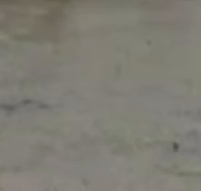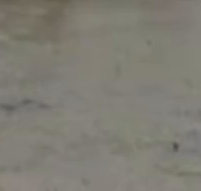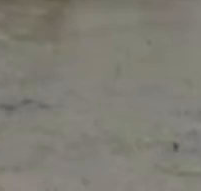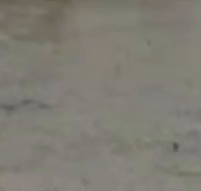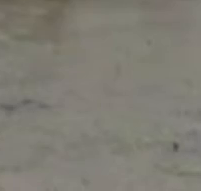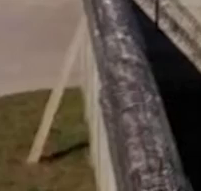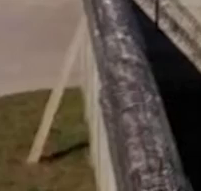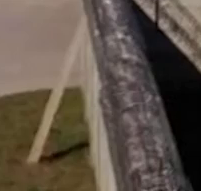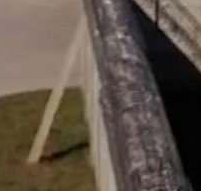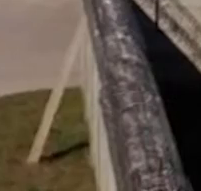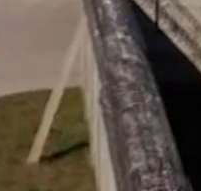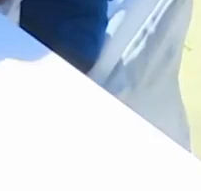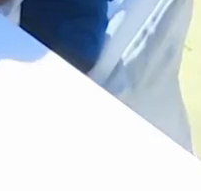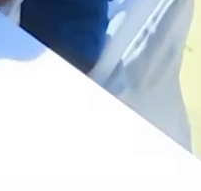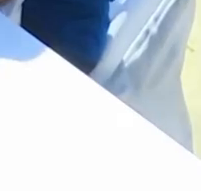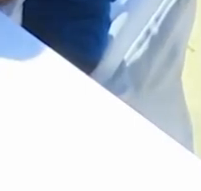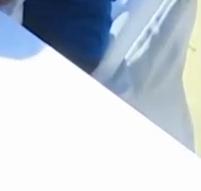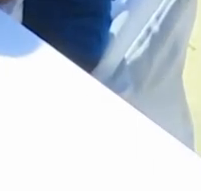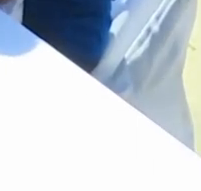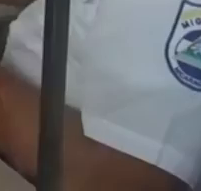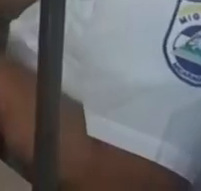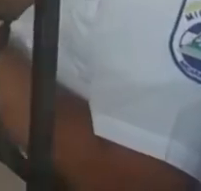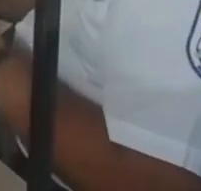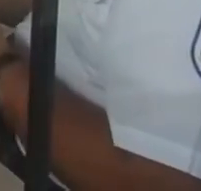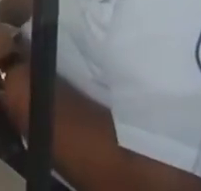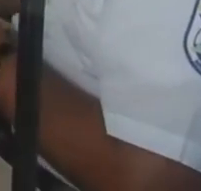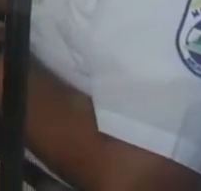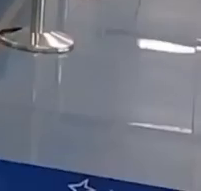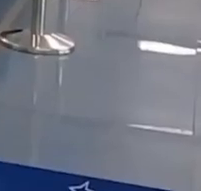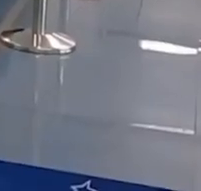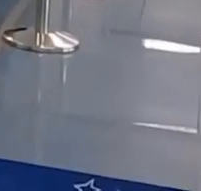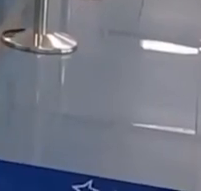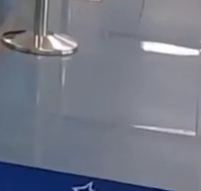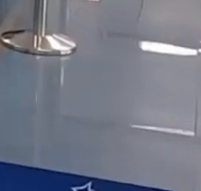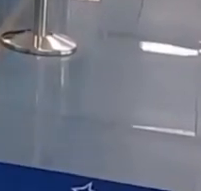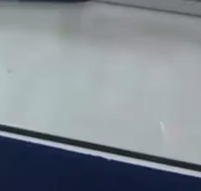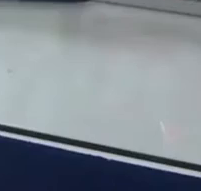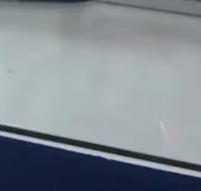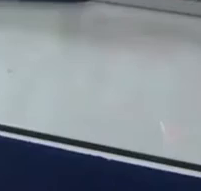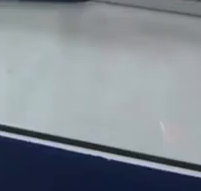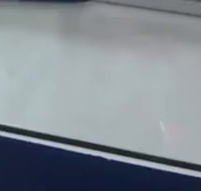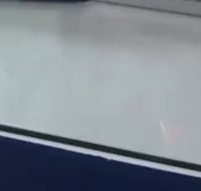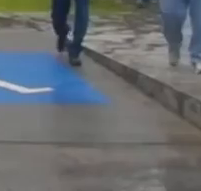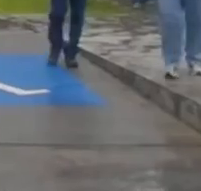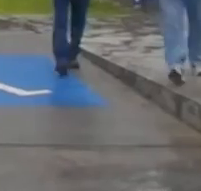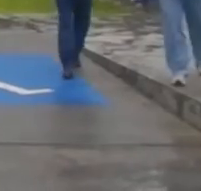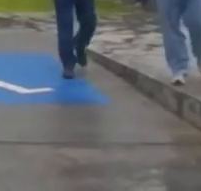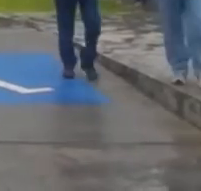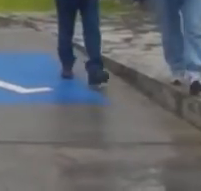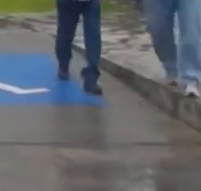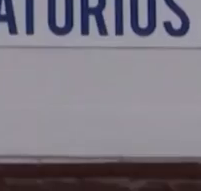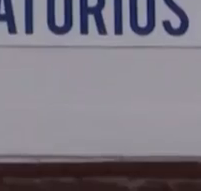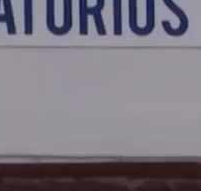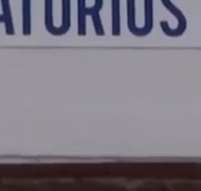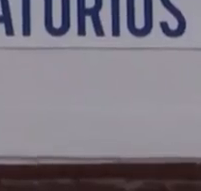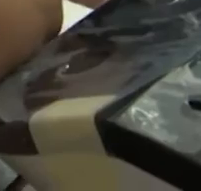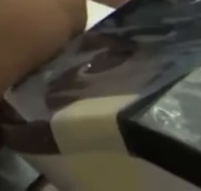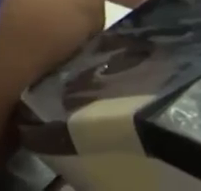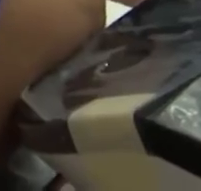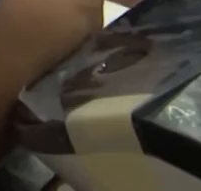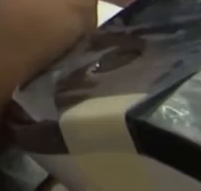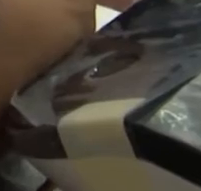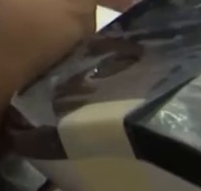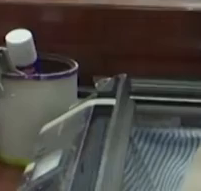manera eficiente, con calidad y calidez, acercando y modernizando los servicios y atenciones a las familias nicaragüenses y